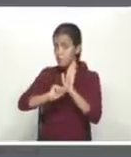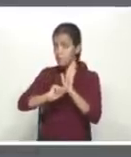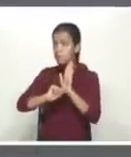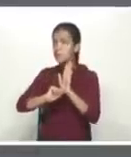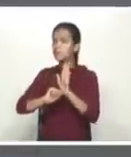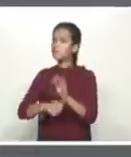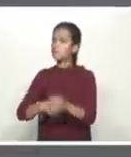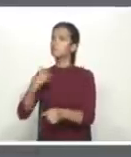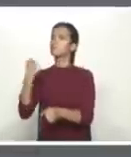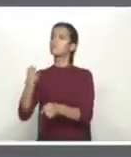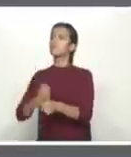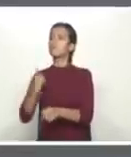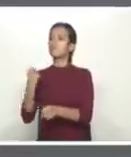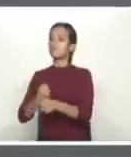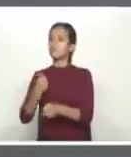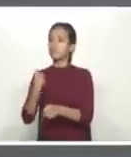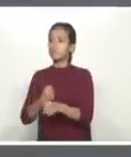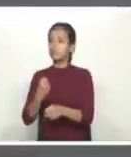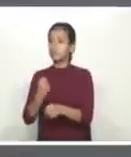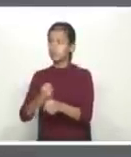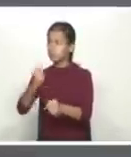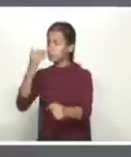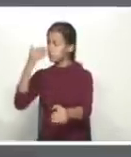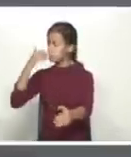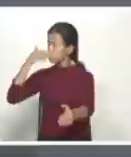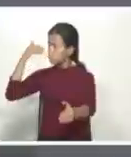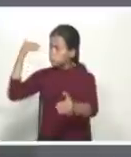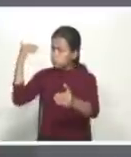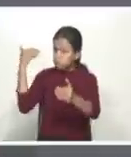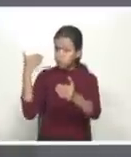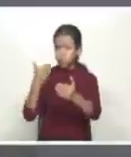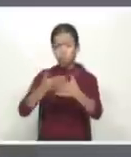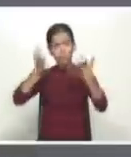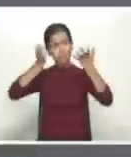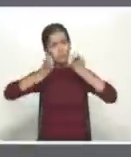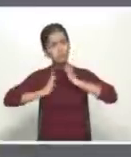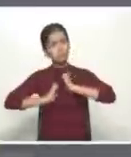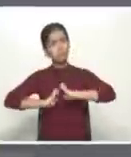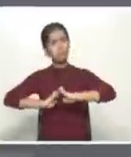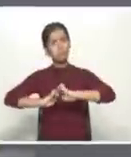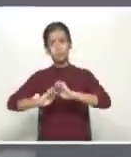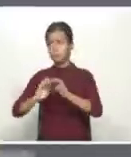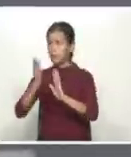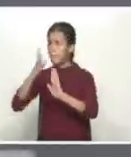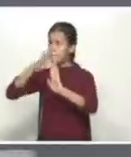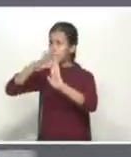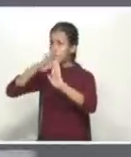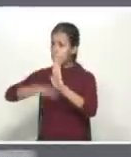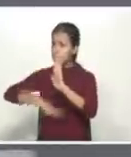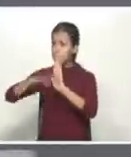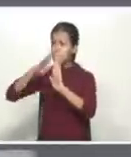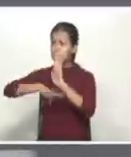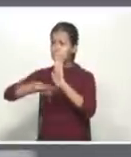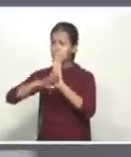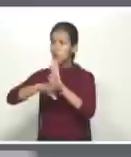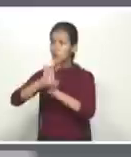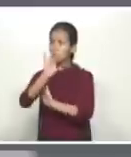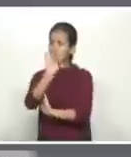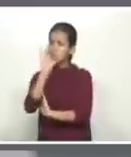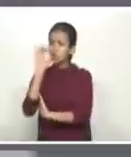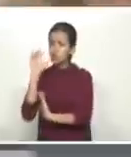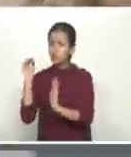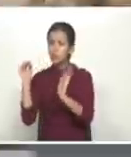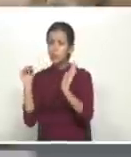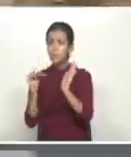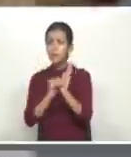hecho extraordinariamente esfuerzos por crear un subsidio para la gente más pobre. 800 mil personas